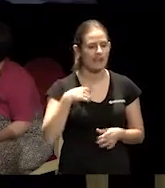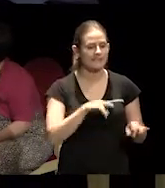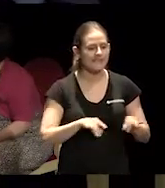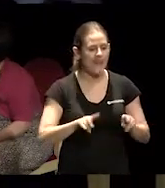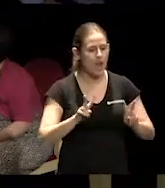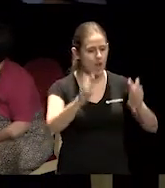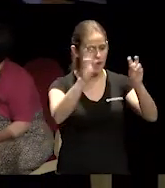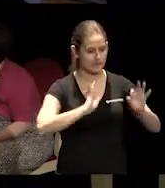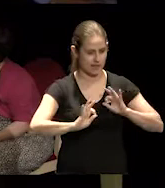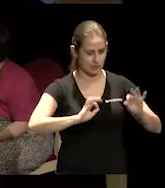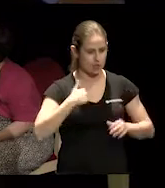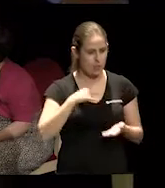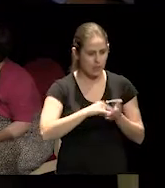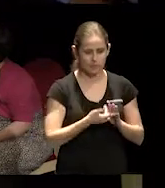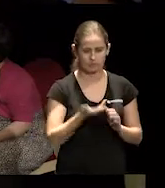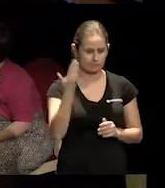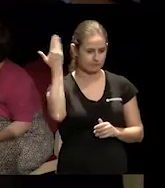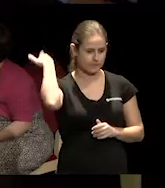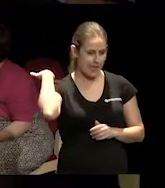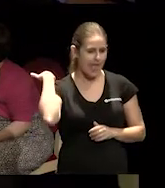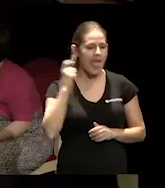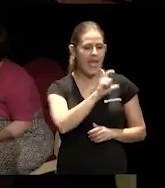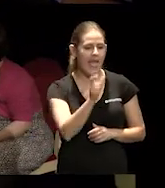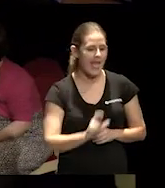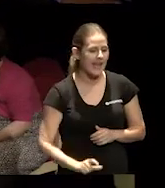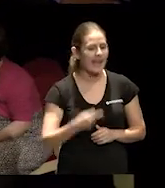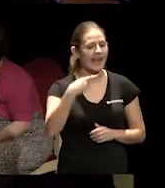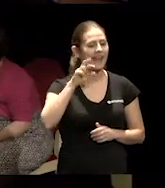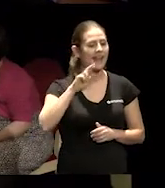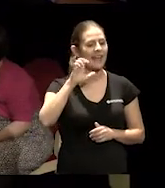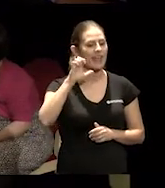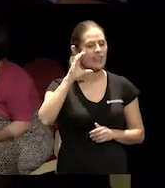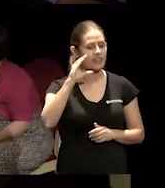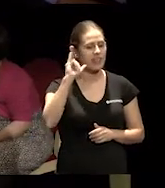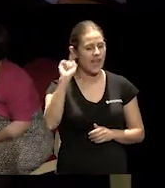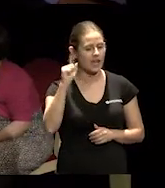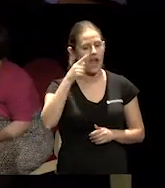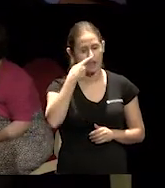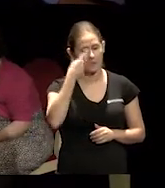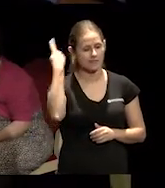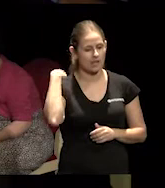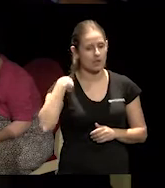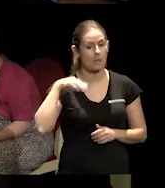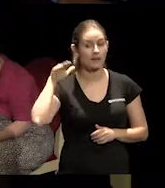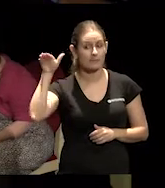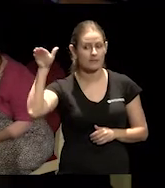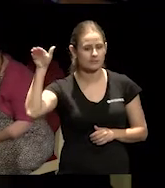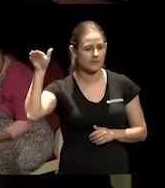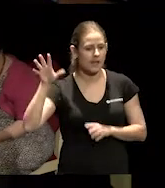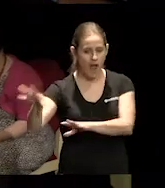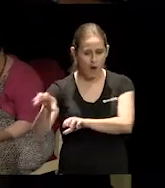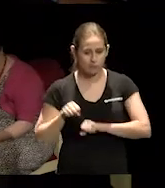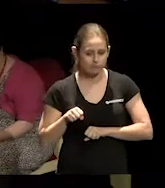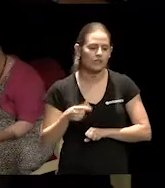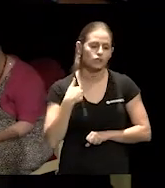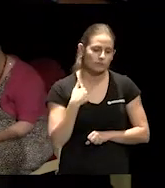aquí hoy por un proyecto que desarrollé en Grecia en septiembre del año pasado para personas refugiadas. Hace algunos meses ya de